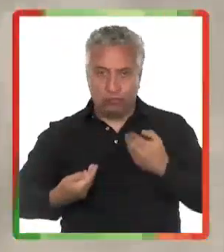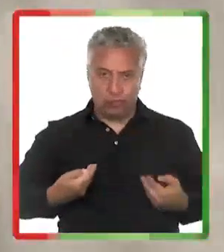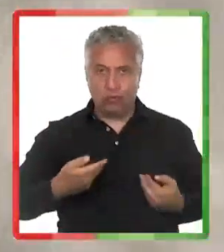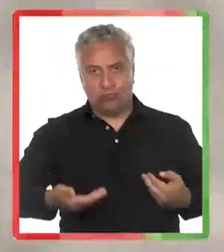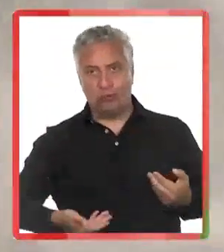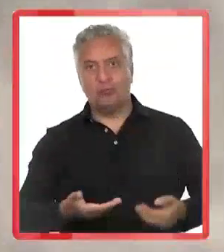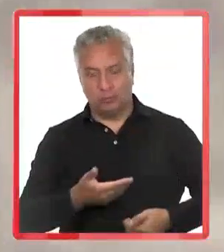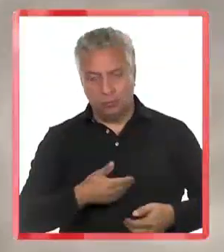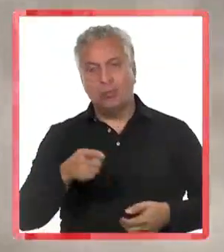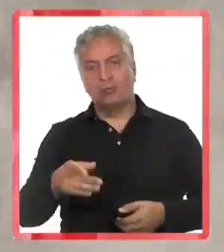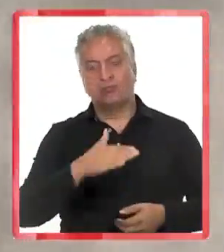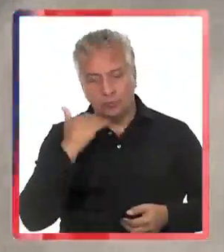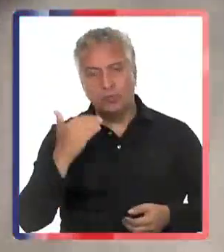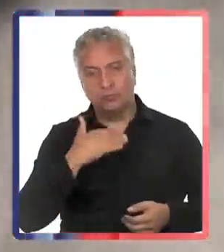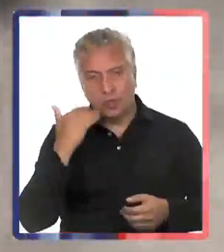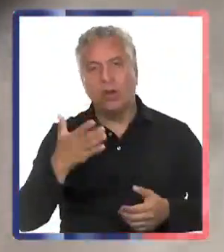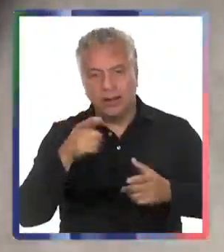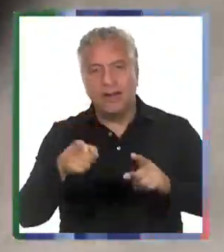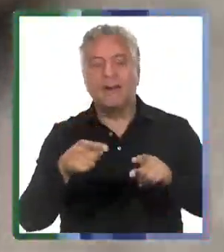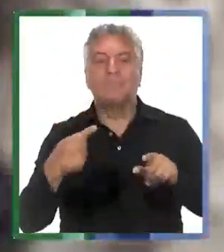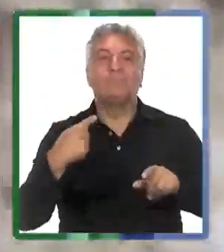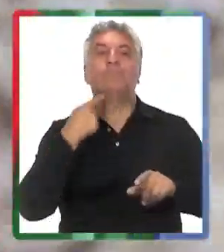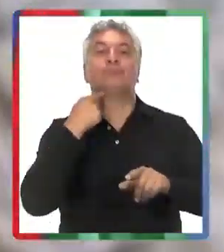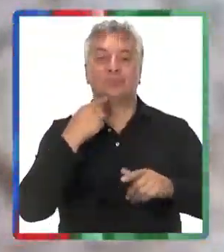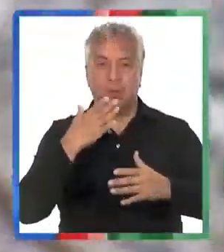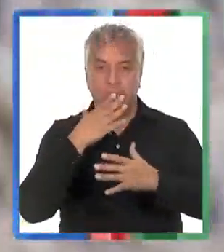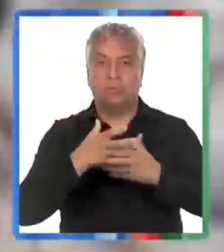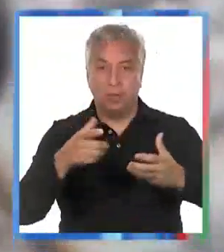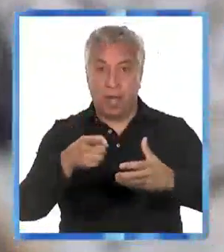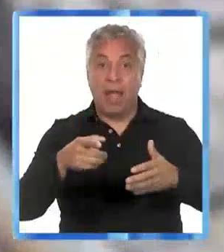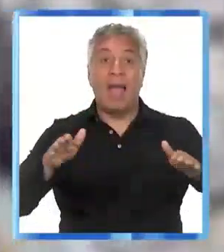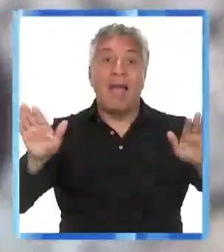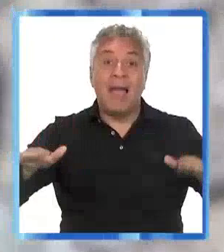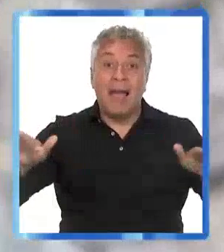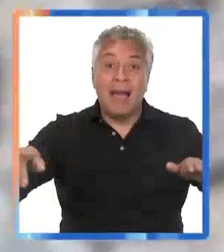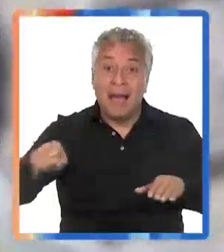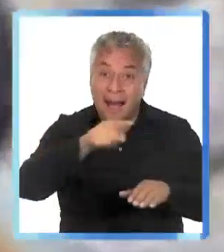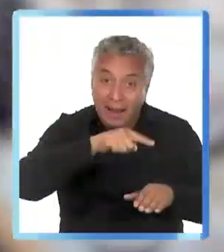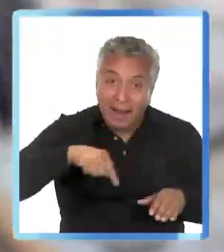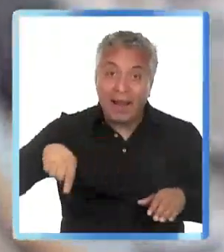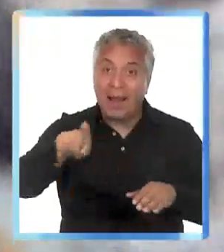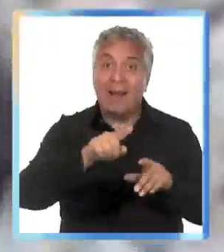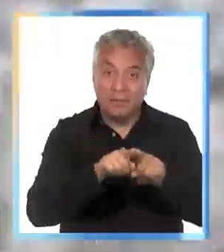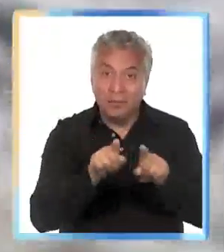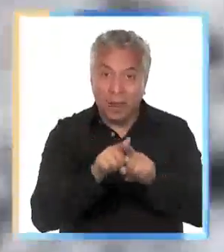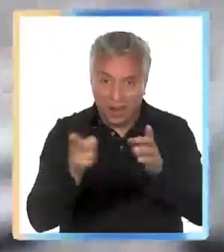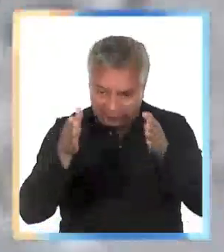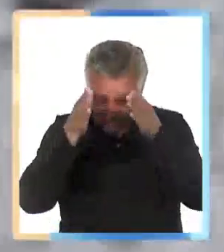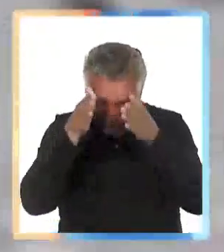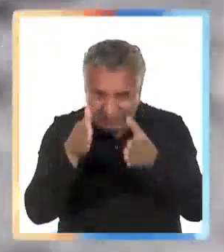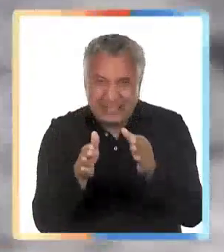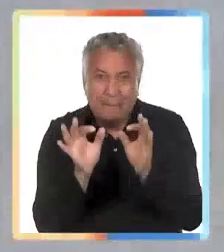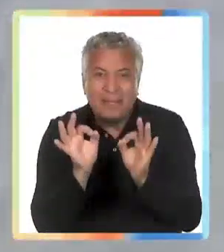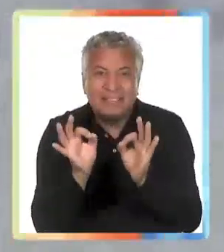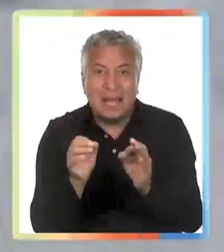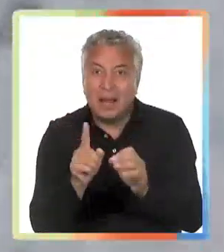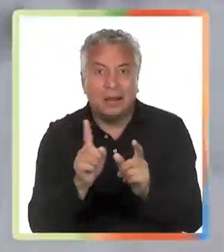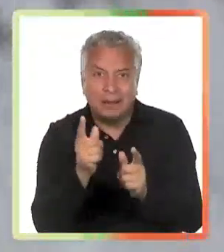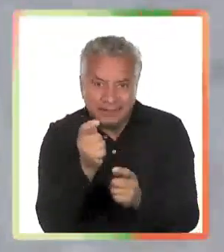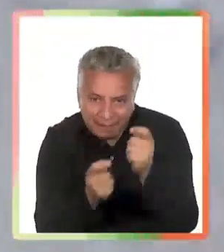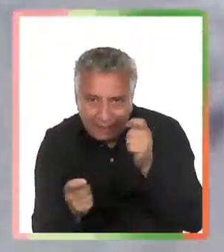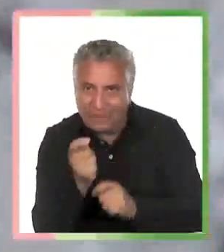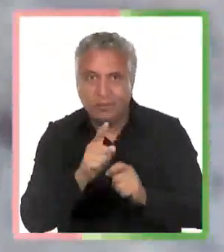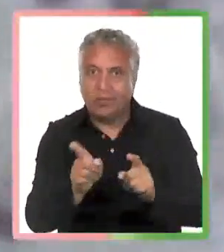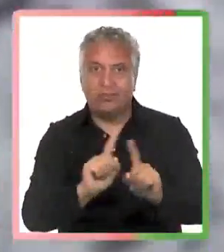pero hay una neumonía grave con falla respiratoria, ¿no es cierto? Y bueno, en el caso de la AVE, obviamente ellos no reciben ningún tipo de atención especial